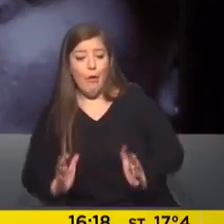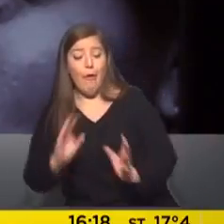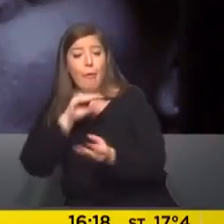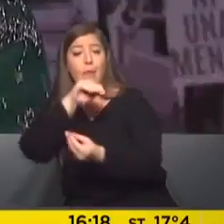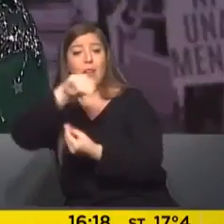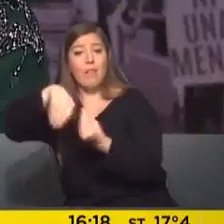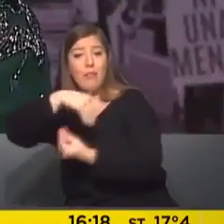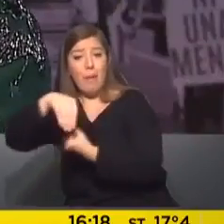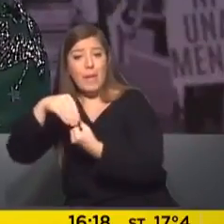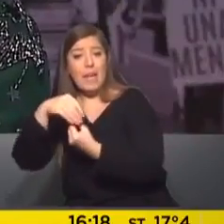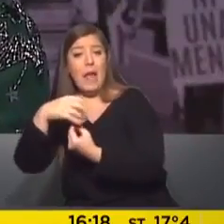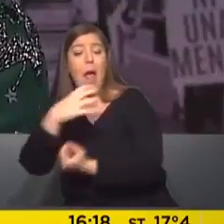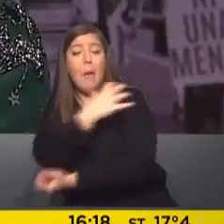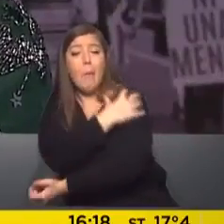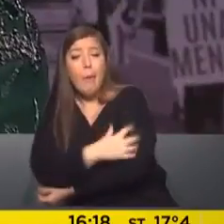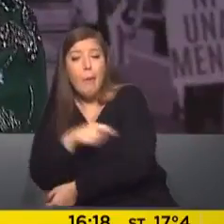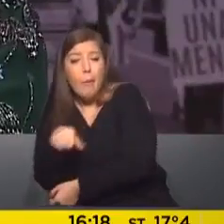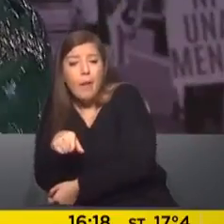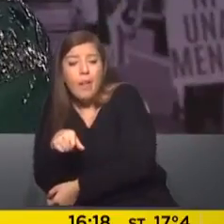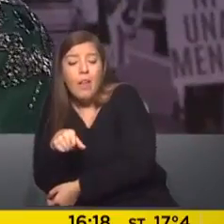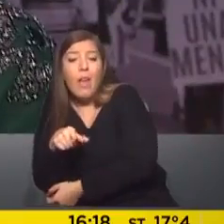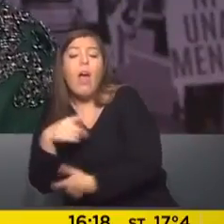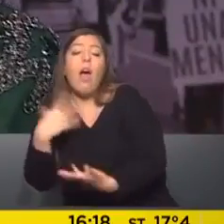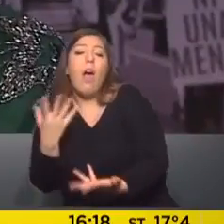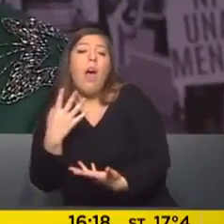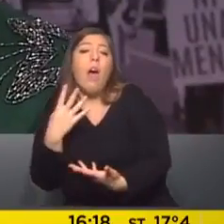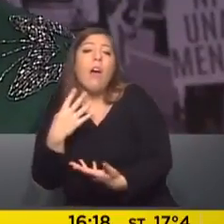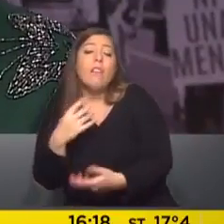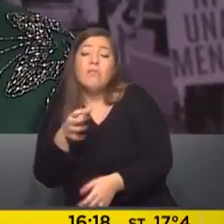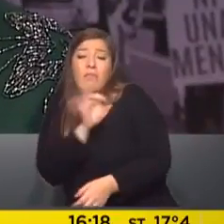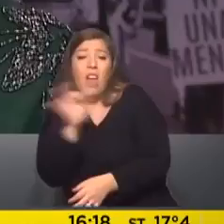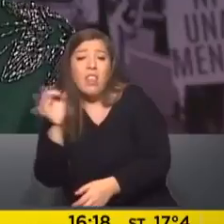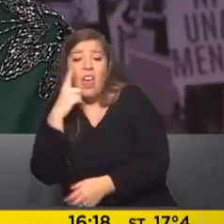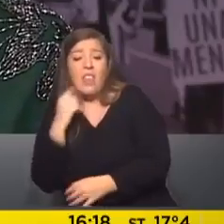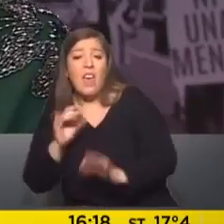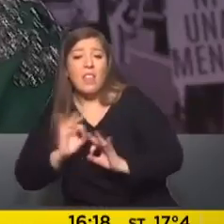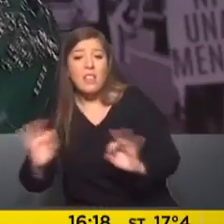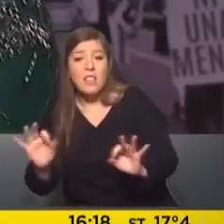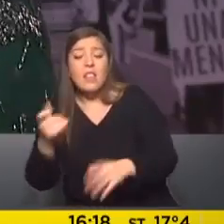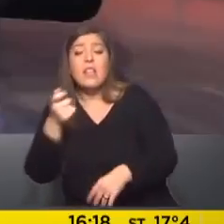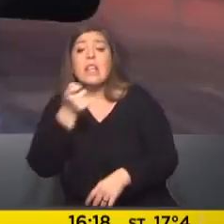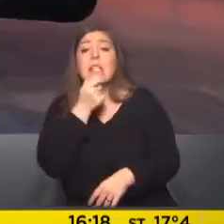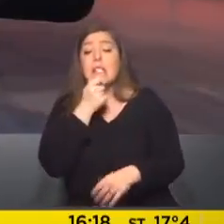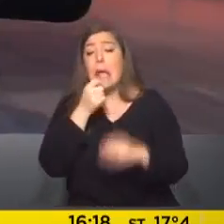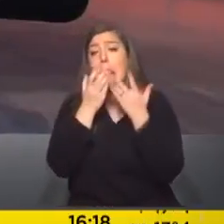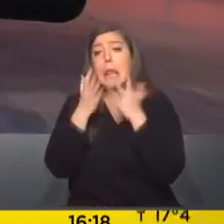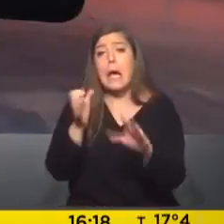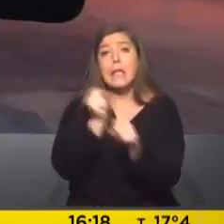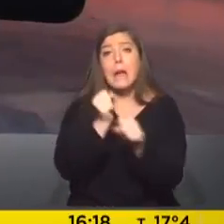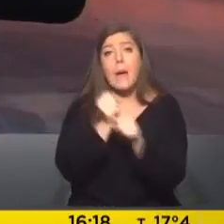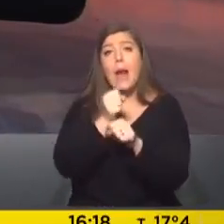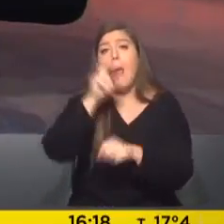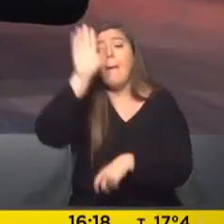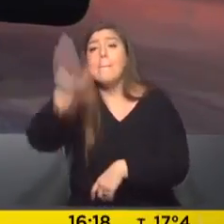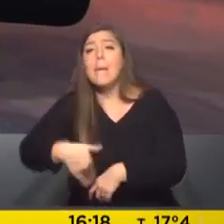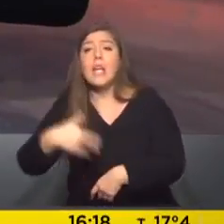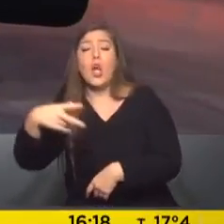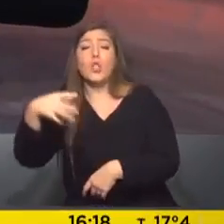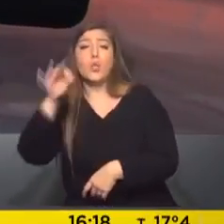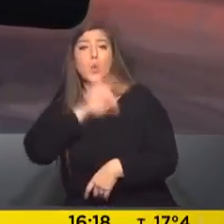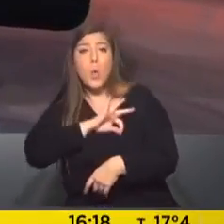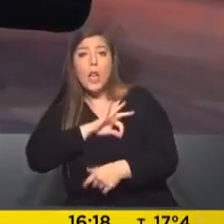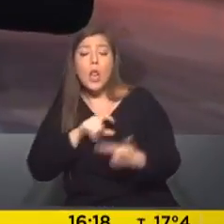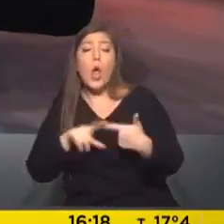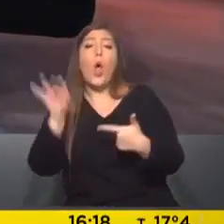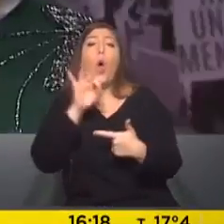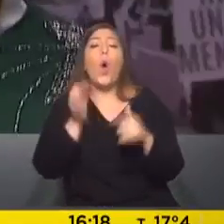decir si deja de trabajar, entonces baja el nivel de ingresos de la familia, claro, o si sale a trabajar y sacrifica el cuidado o lo lleva al